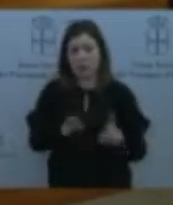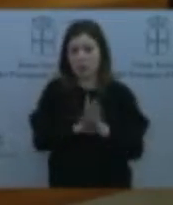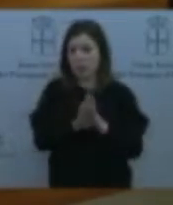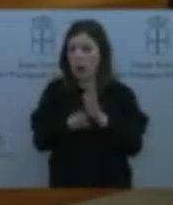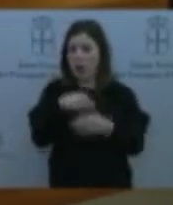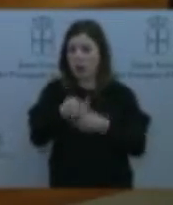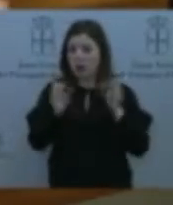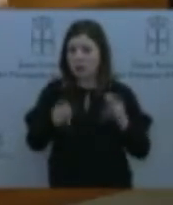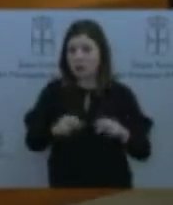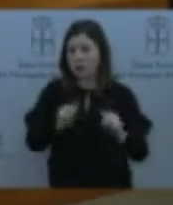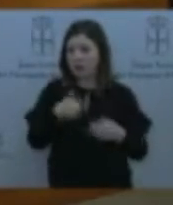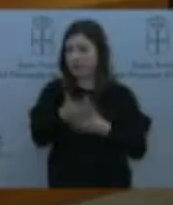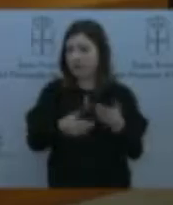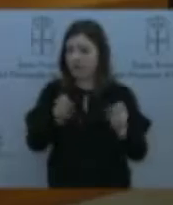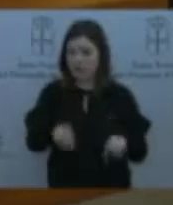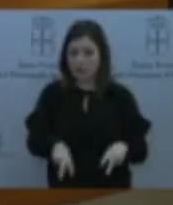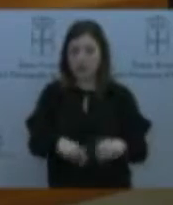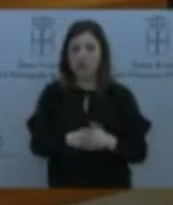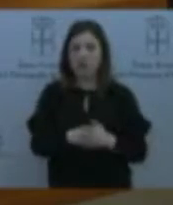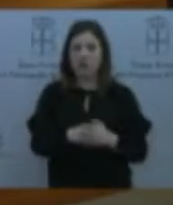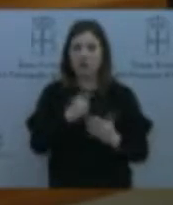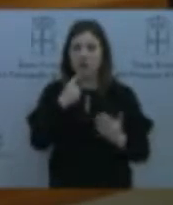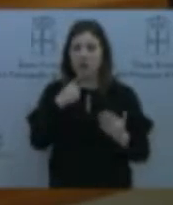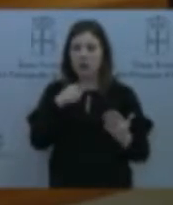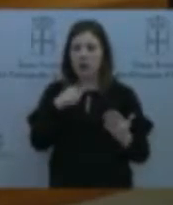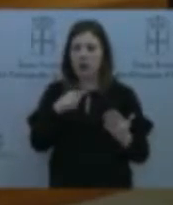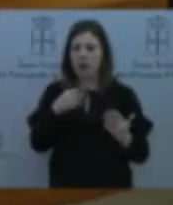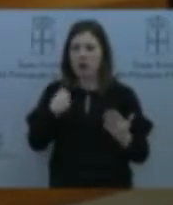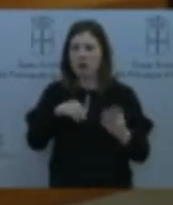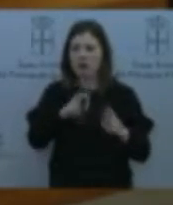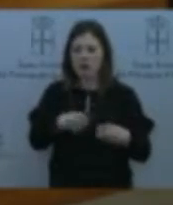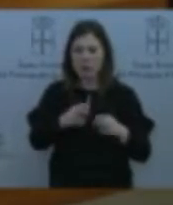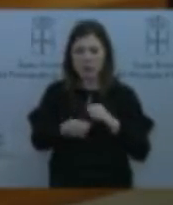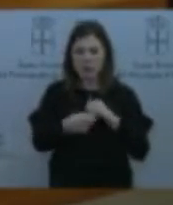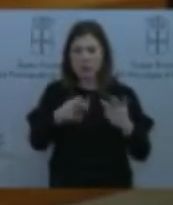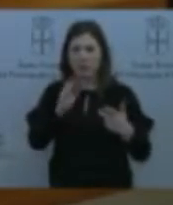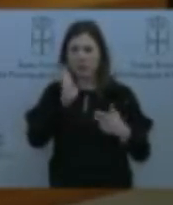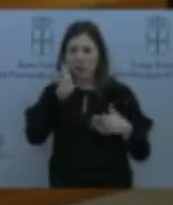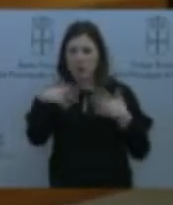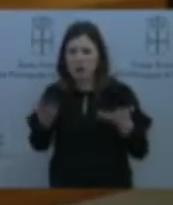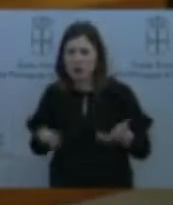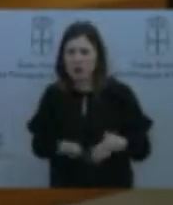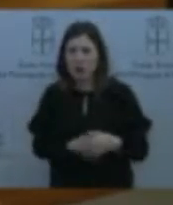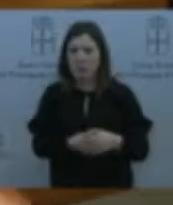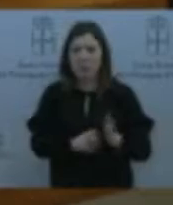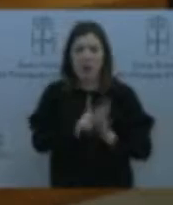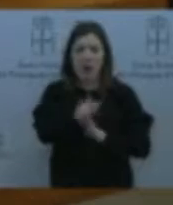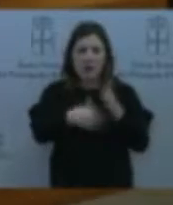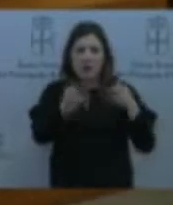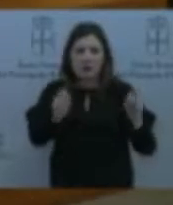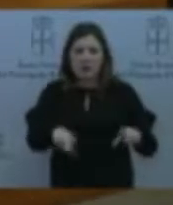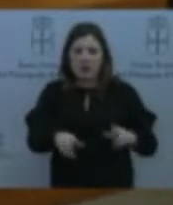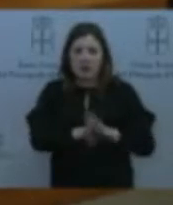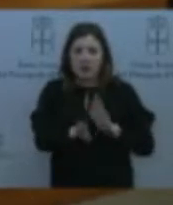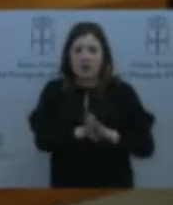Consejo de Transparencia, buzón anónimo, mecanismos de denuncia de corrupción, siguen sin avanzar. Con lo cual, ley, de momento papel